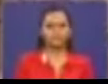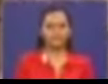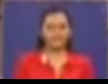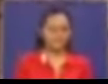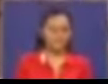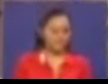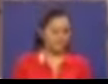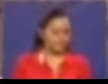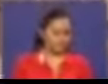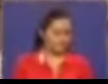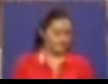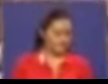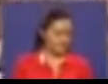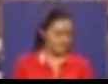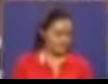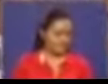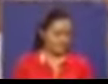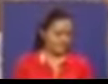vamos a